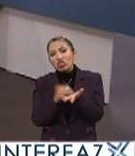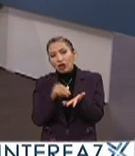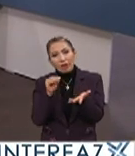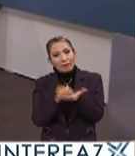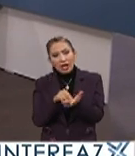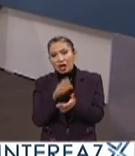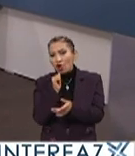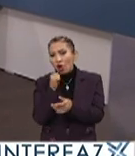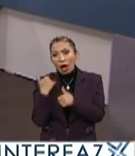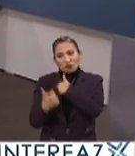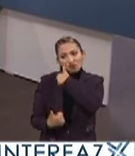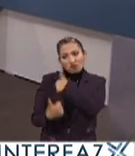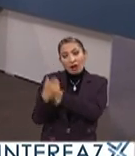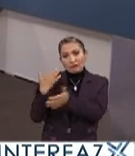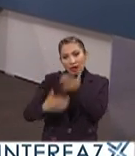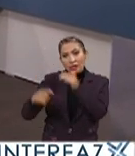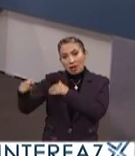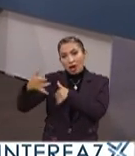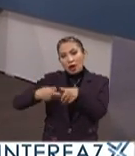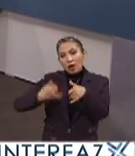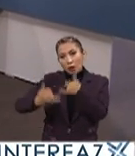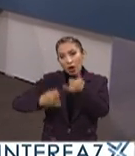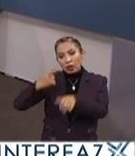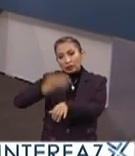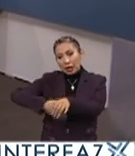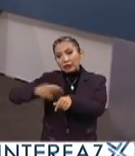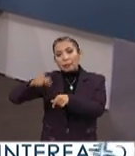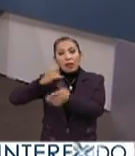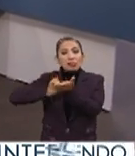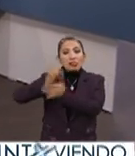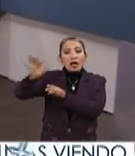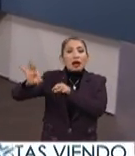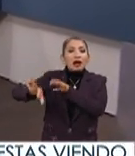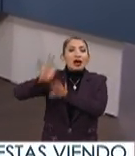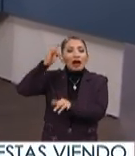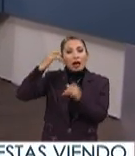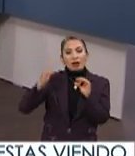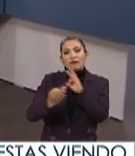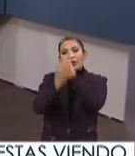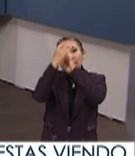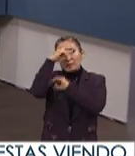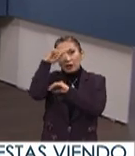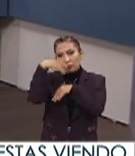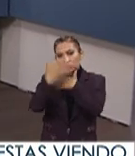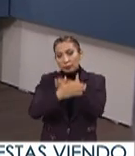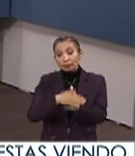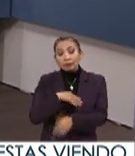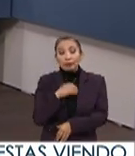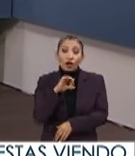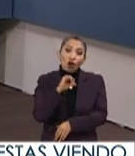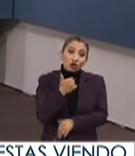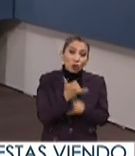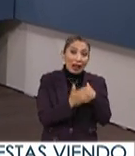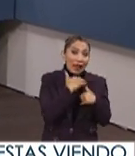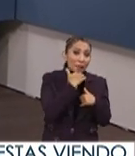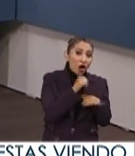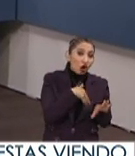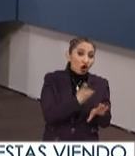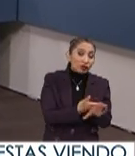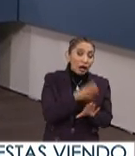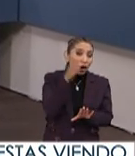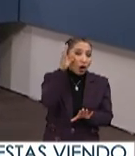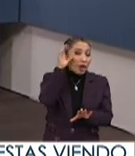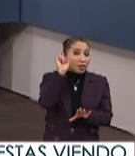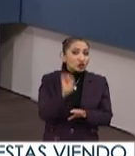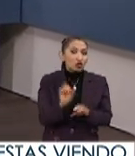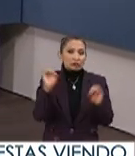no tendría rival, porque todavía faltan los partidos de más tarde, para definir contra quién se enfrentaría a México. El otro partido, Alemania en contra de Corea